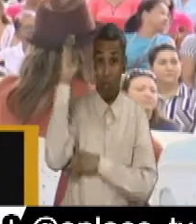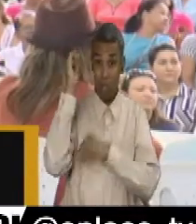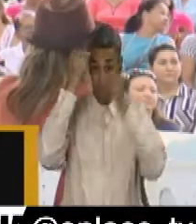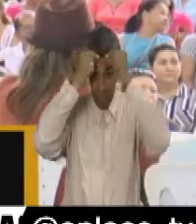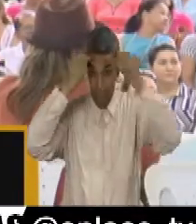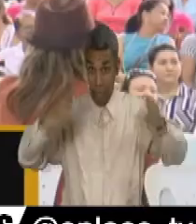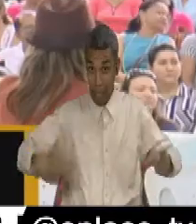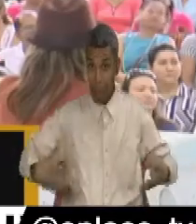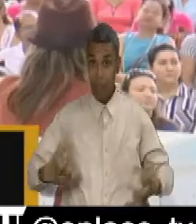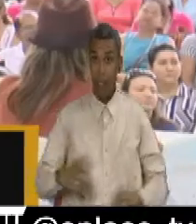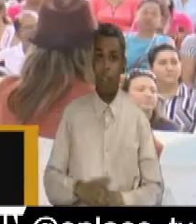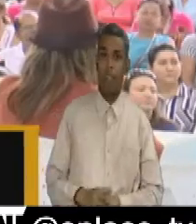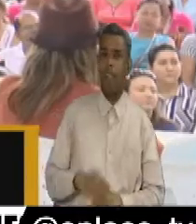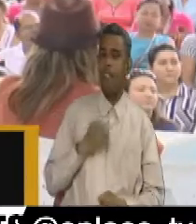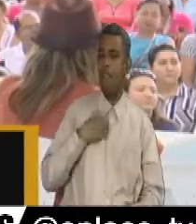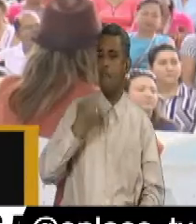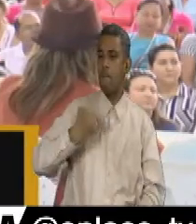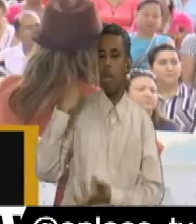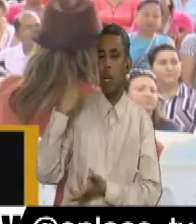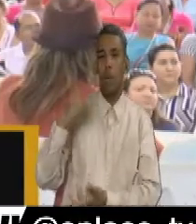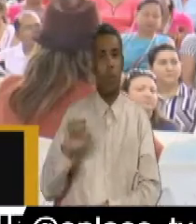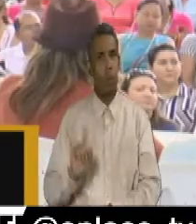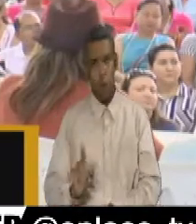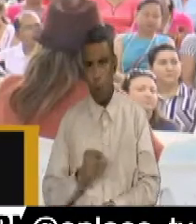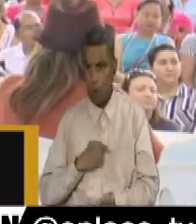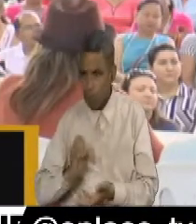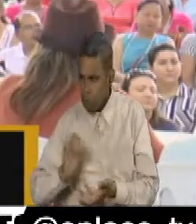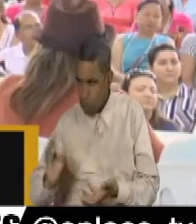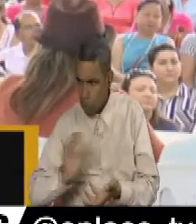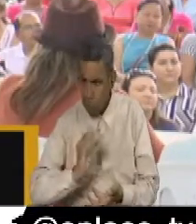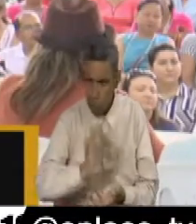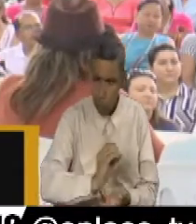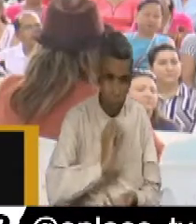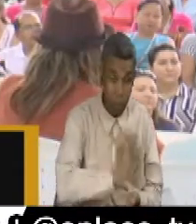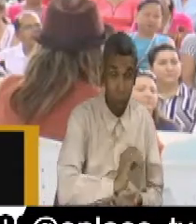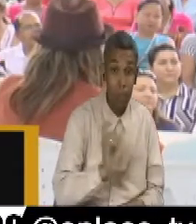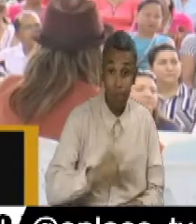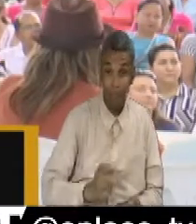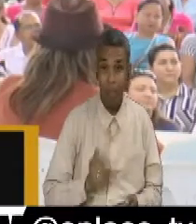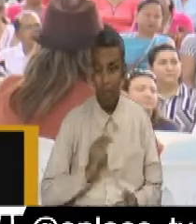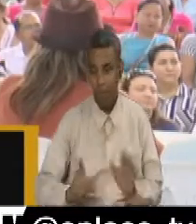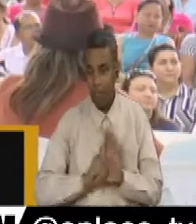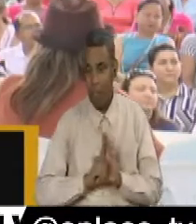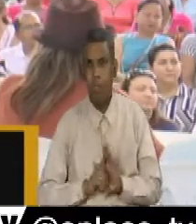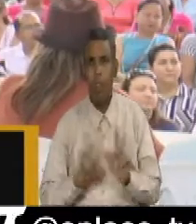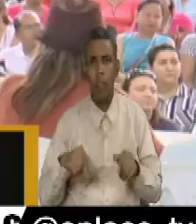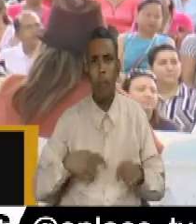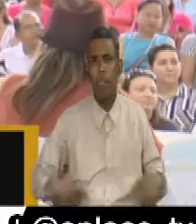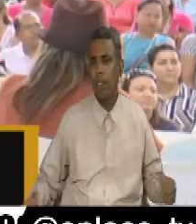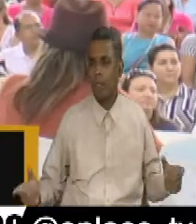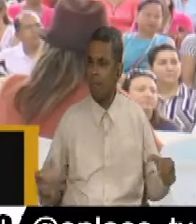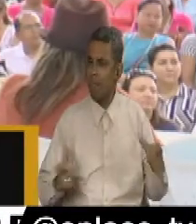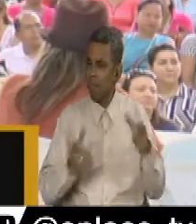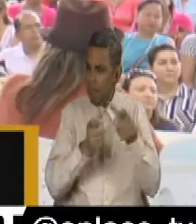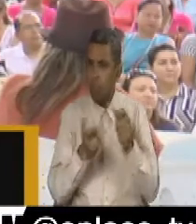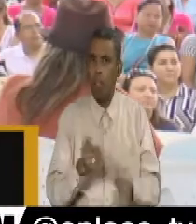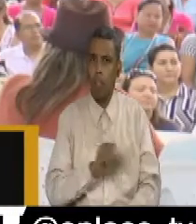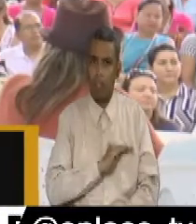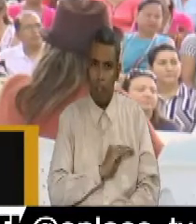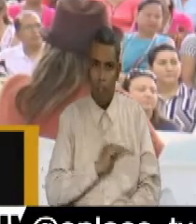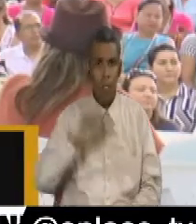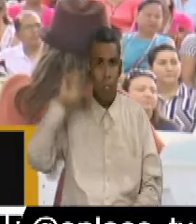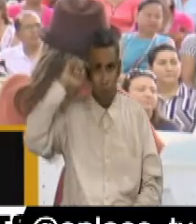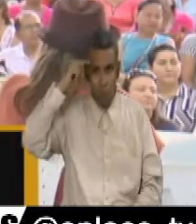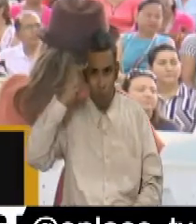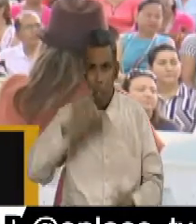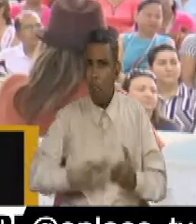una mesa conformada no solo por el Senado y el gobierno, sino que también entran gobernadores, alcaldes, entran los